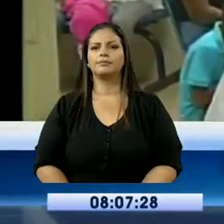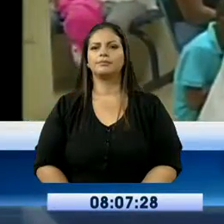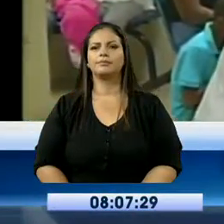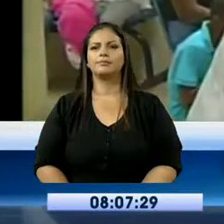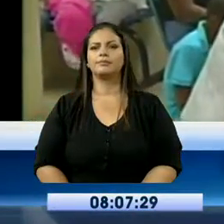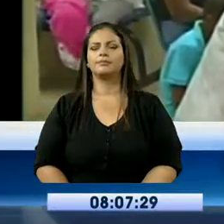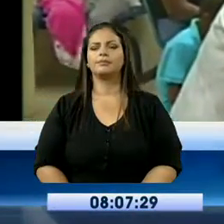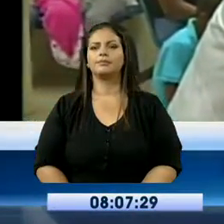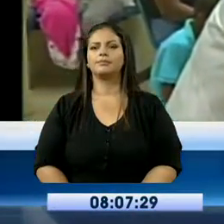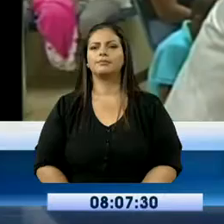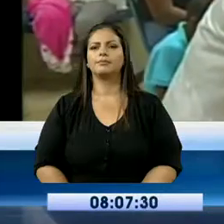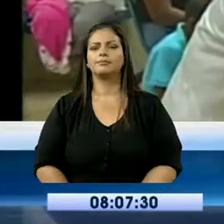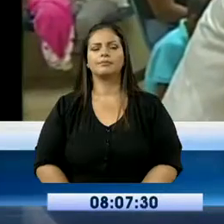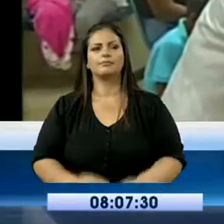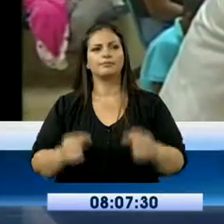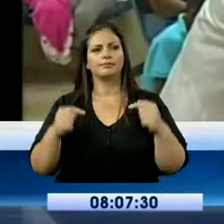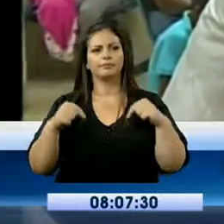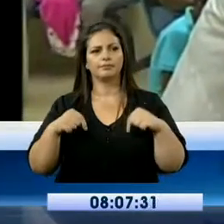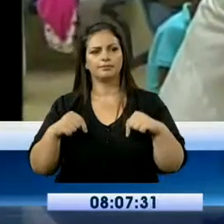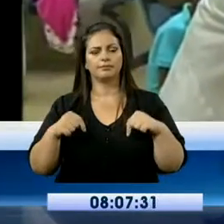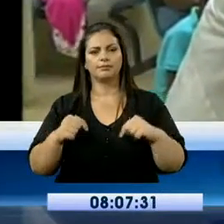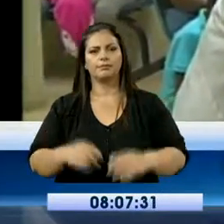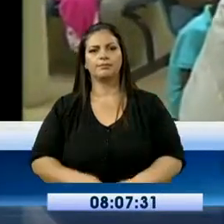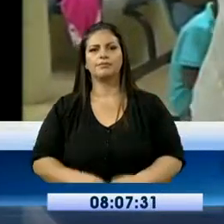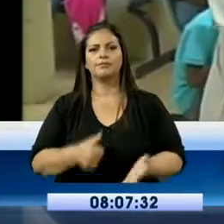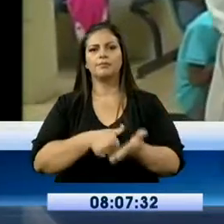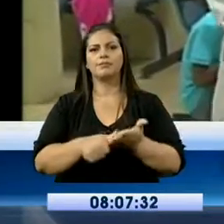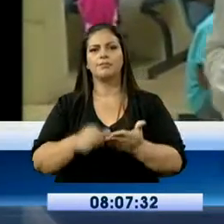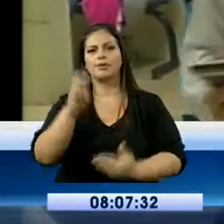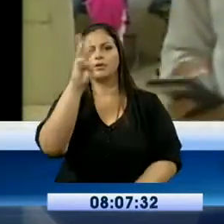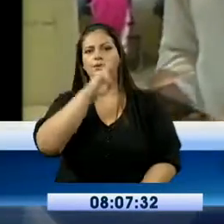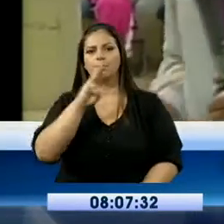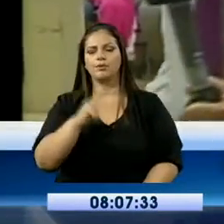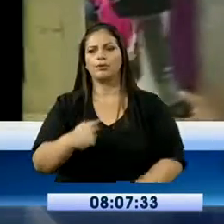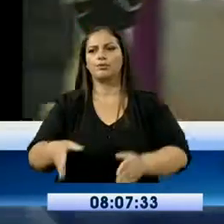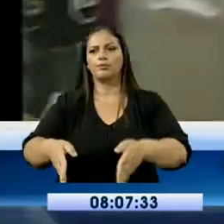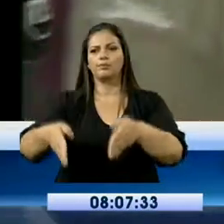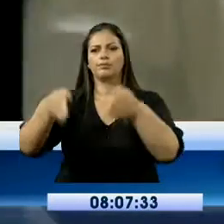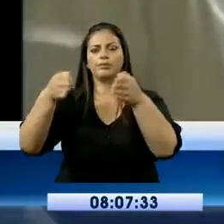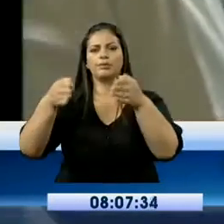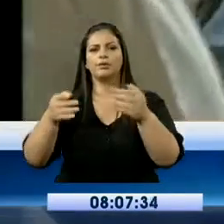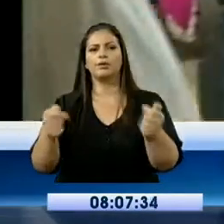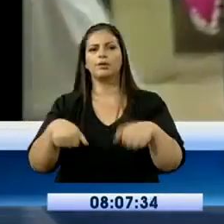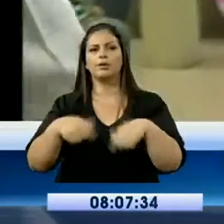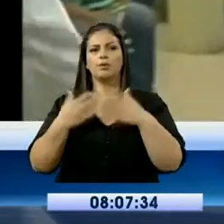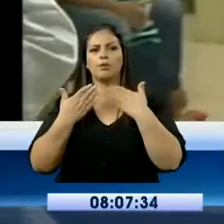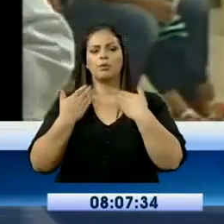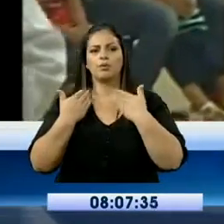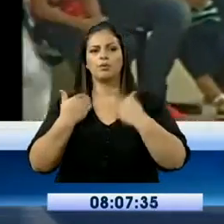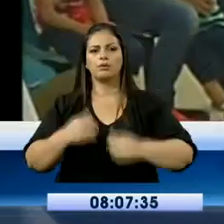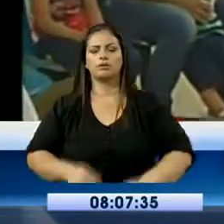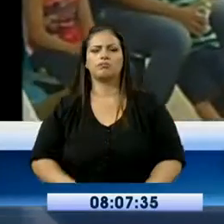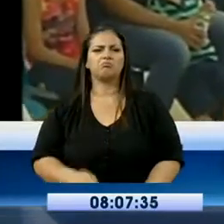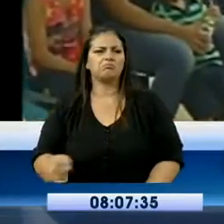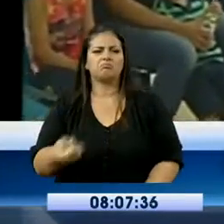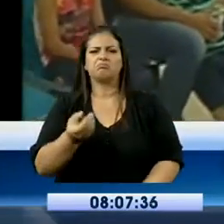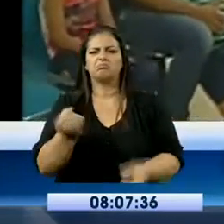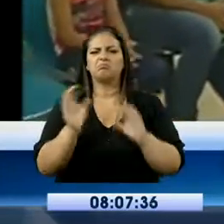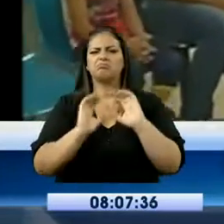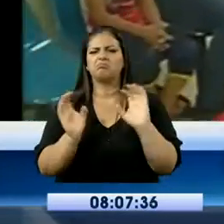del Distrito número 1 del Ministerio de Salud Pública en Guayaquil para hablar